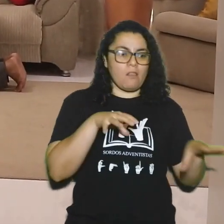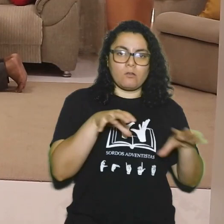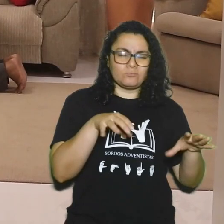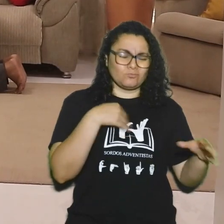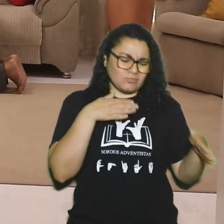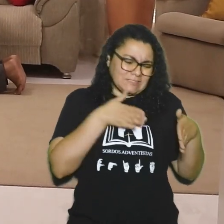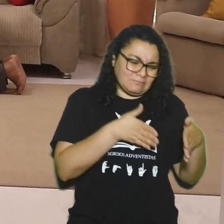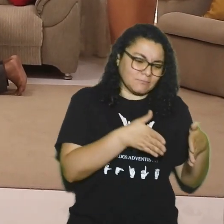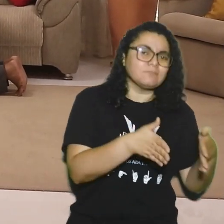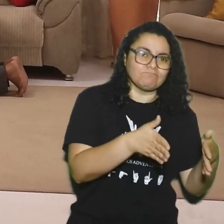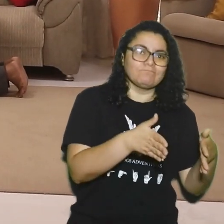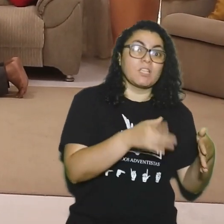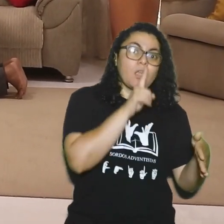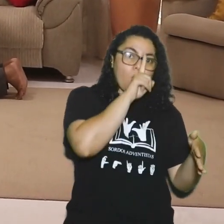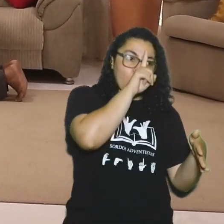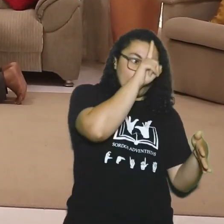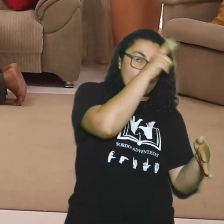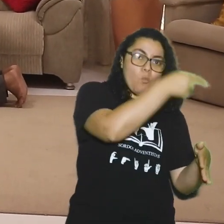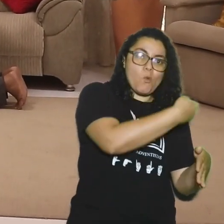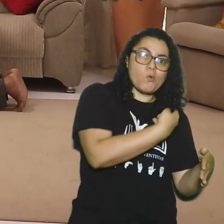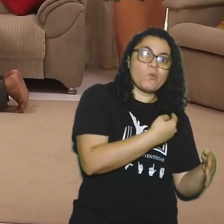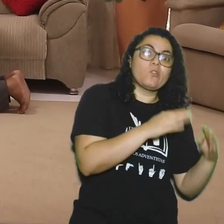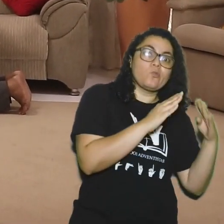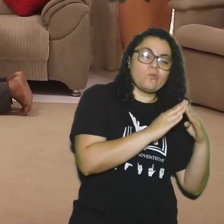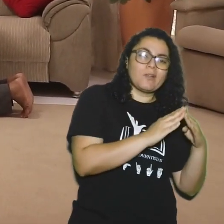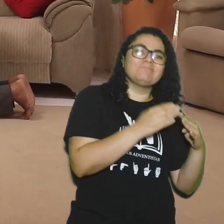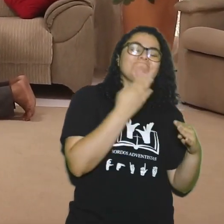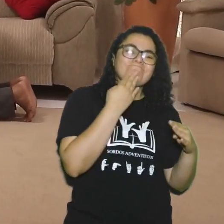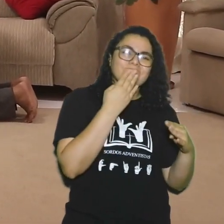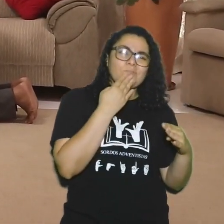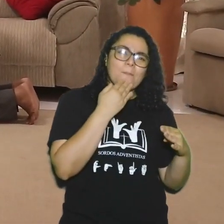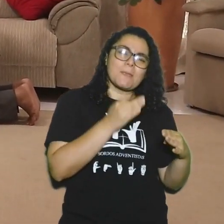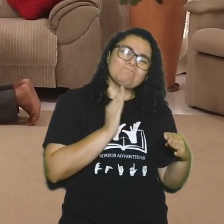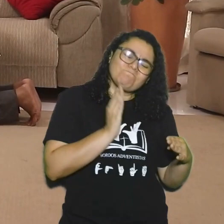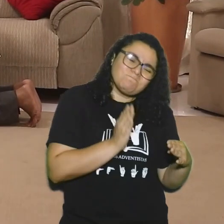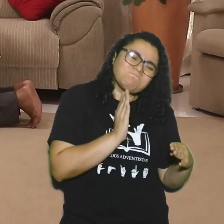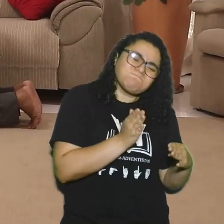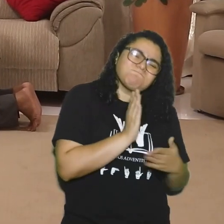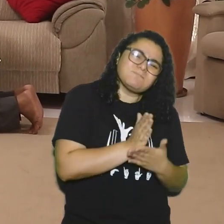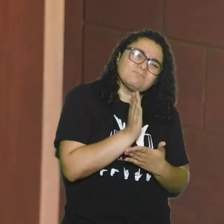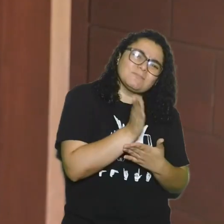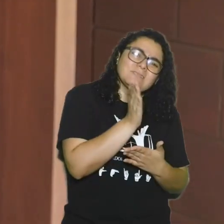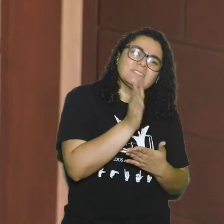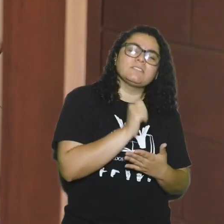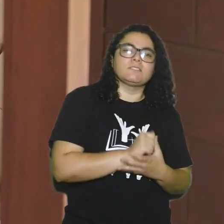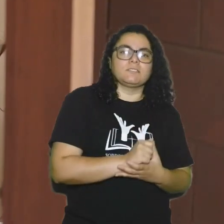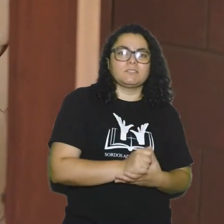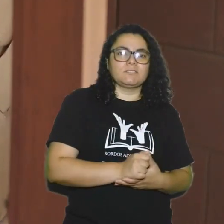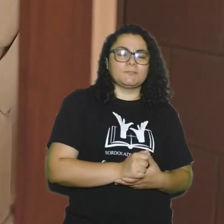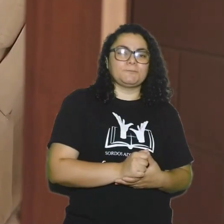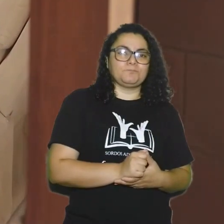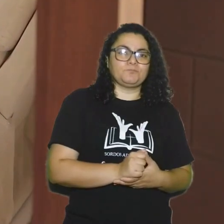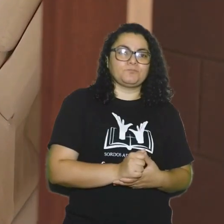hogar deberían permanecer como verdadero instrumento diario de victoria espiritual. Nunca dejamos de